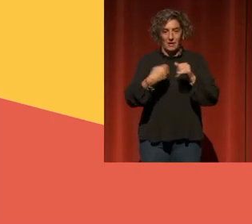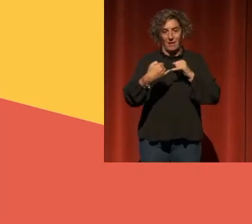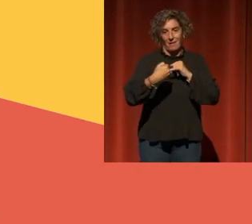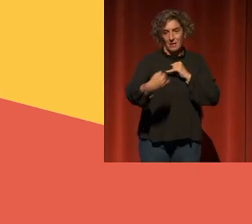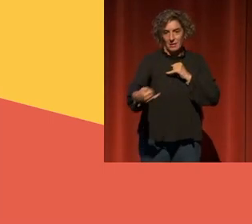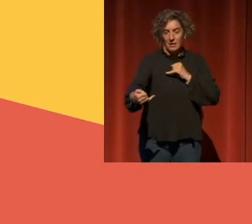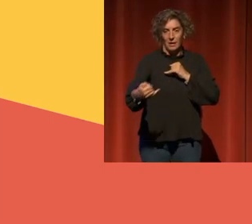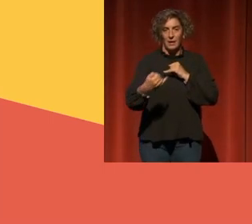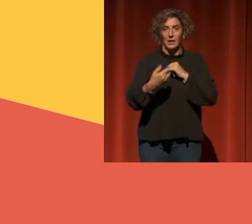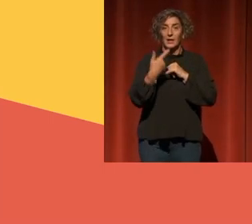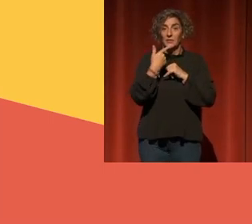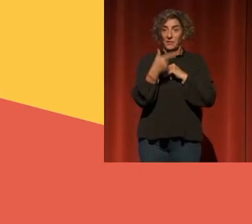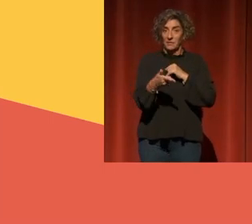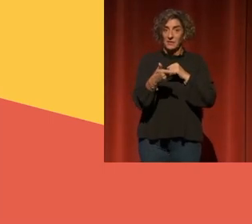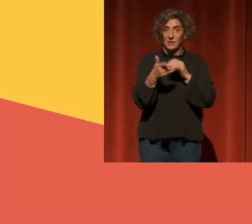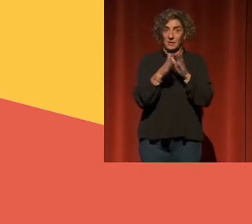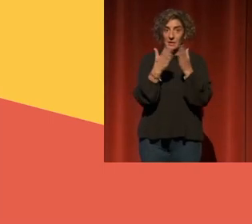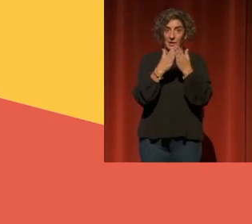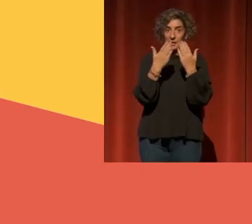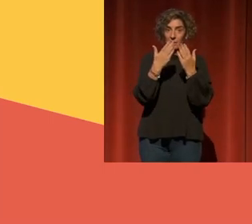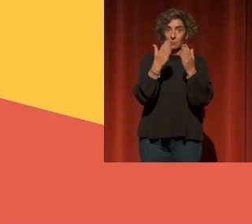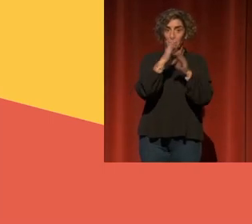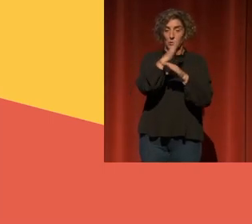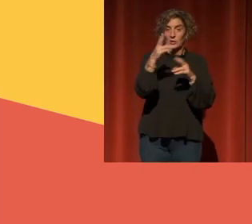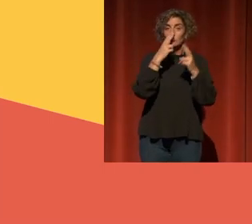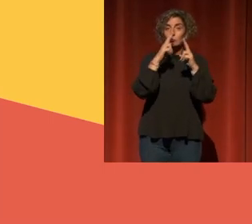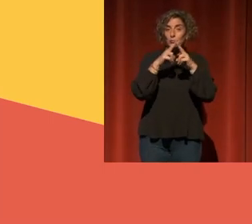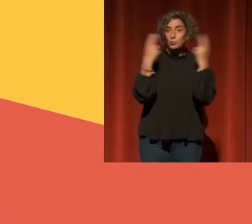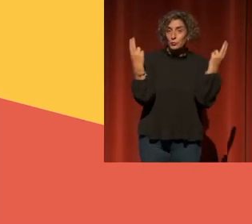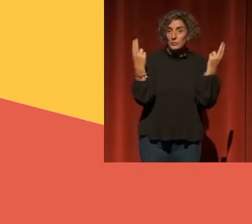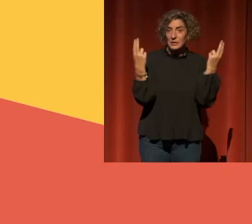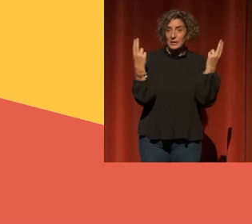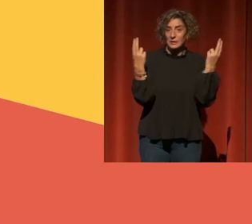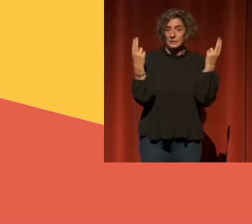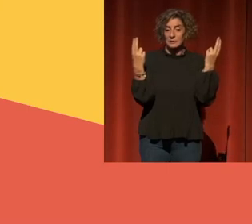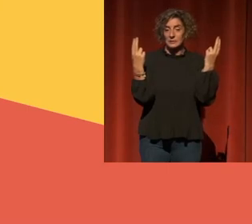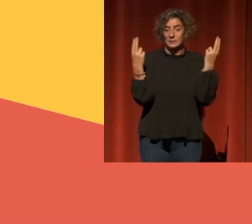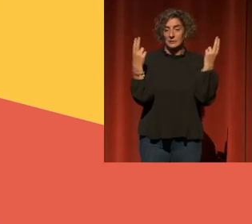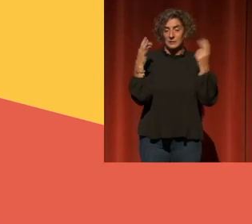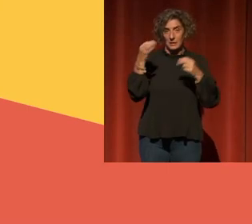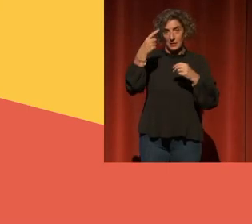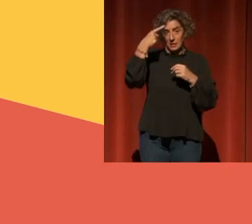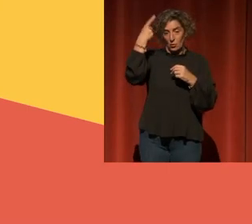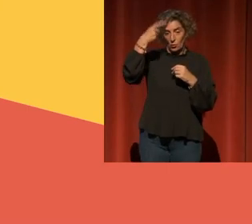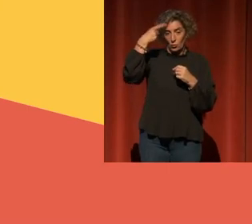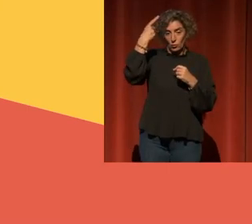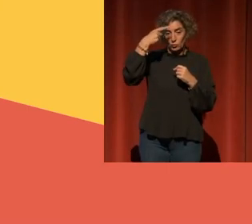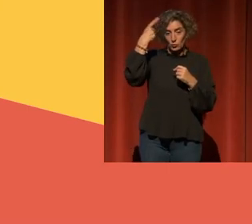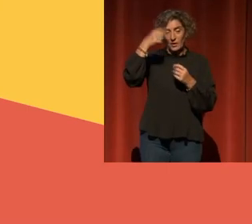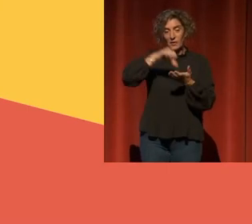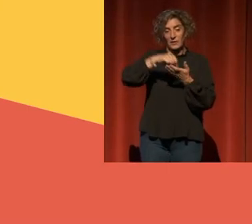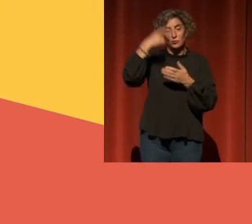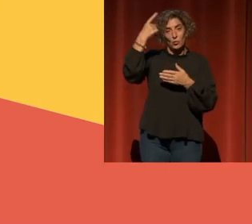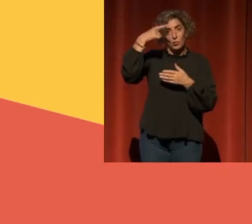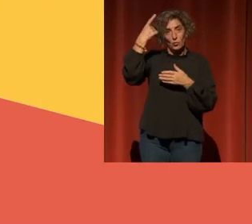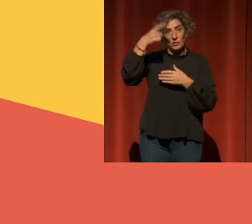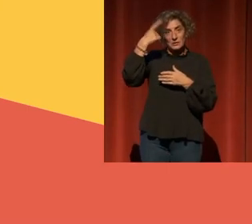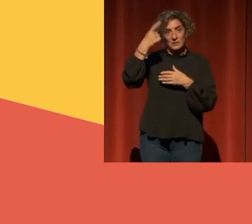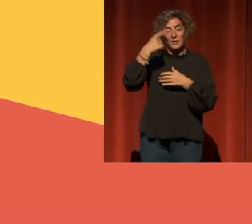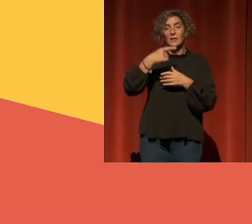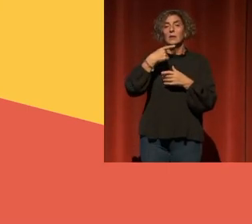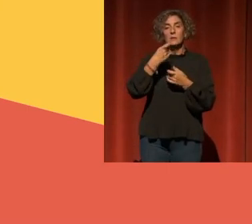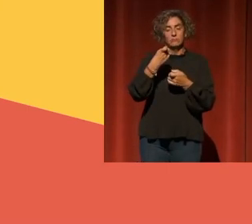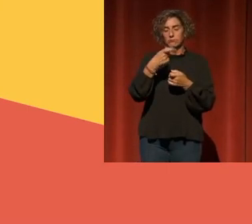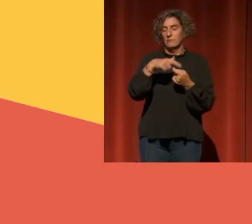señalaba que las bibliotecas públicas y los centros culturales de proximidad siguen siendo un instrumento para